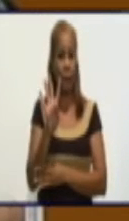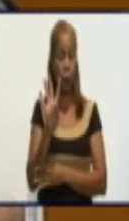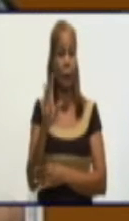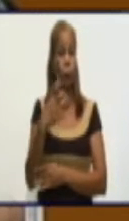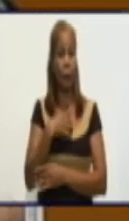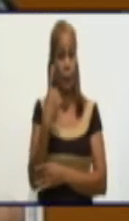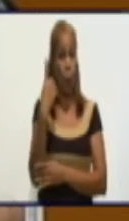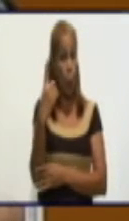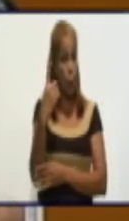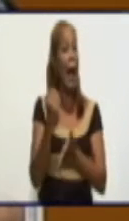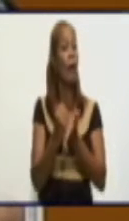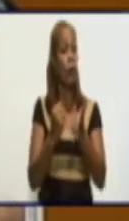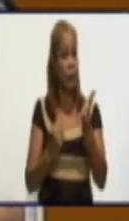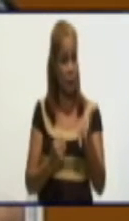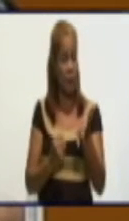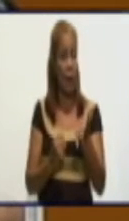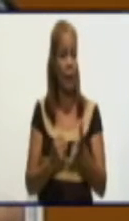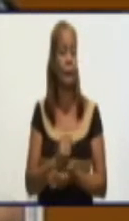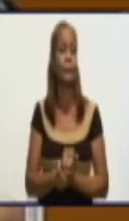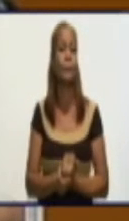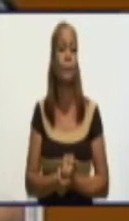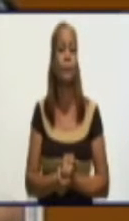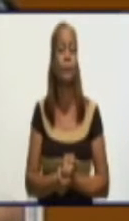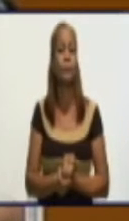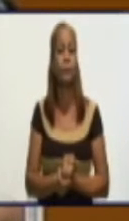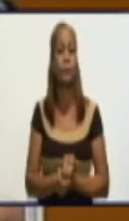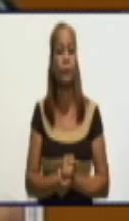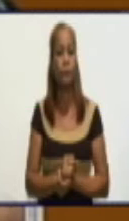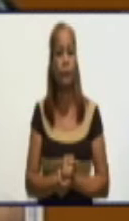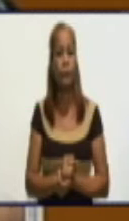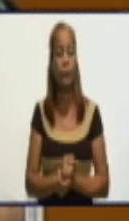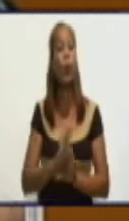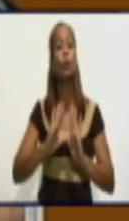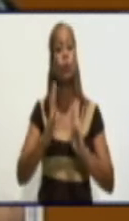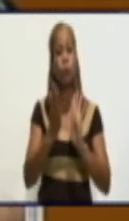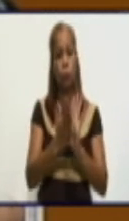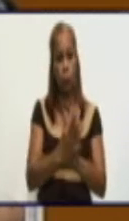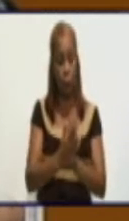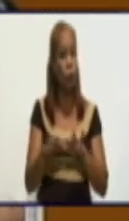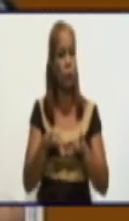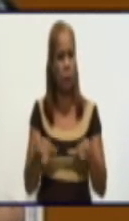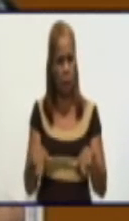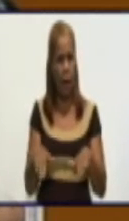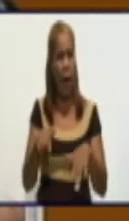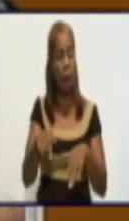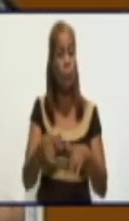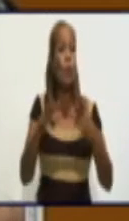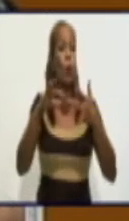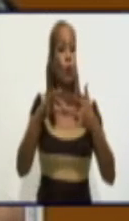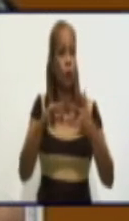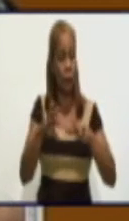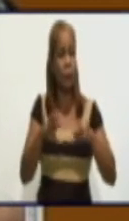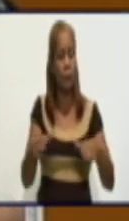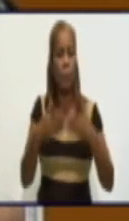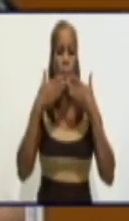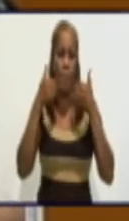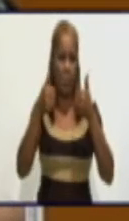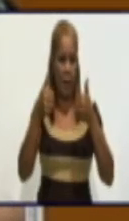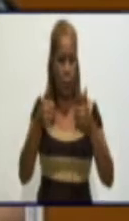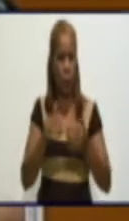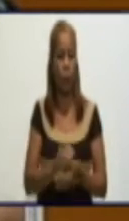44 acumuladas que tenemos en estos momentos todos afortunadamente en este grupo etario evolucionando satisfactoriamente